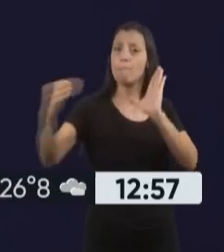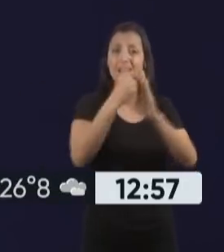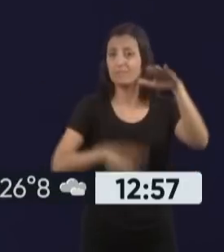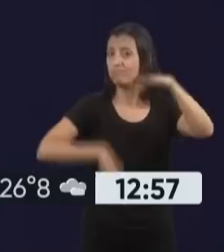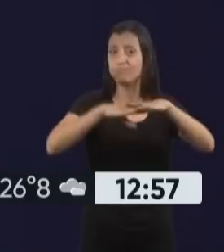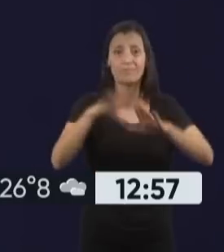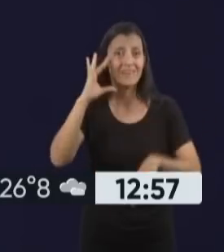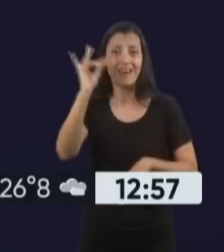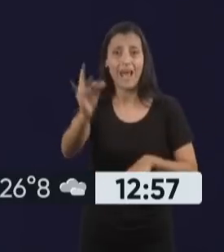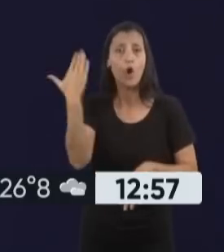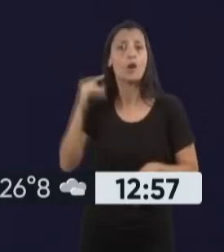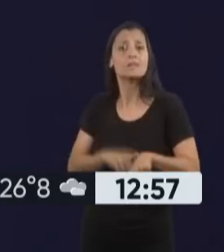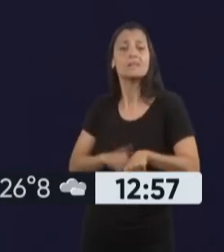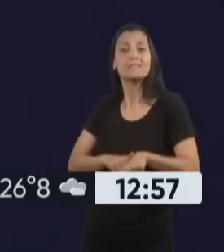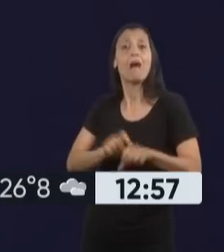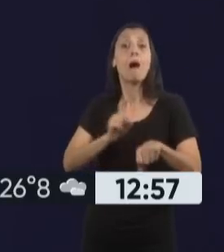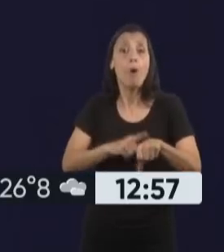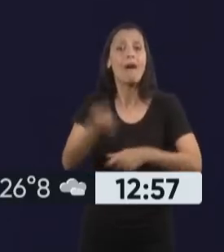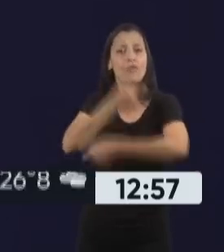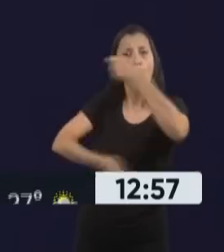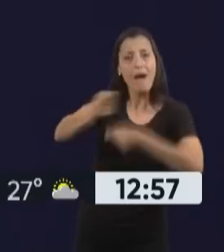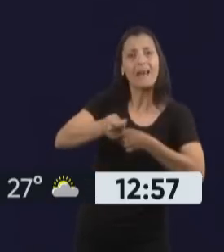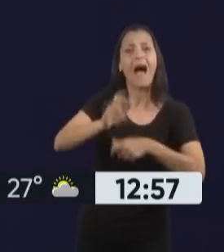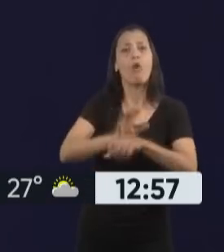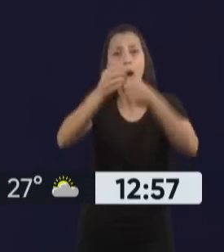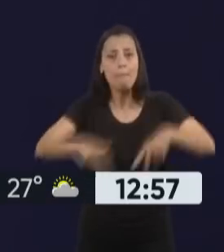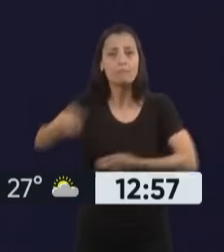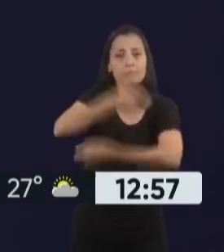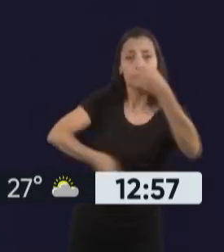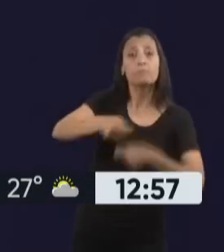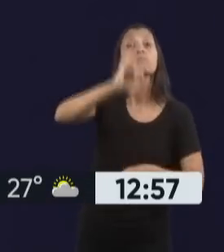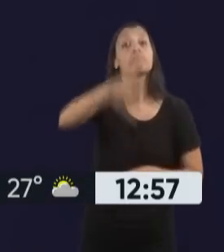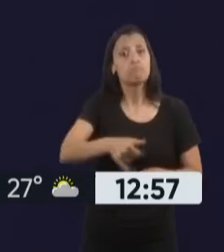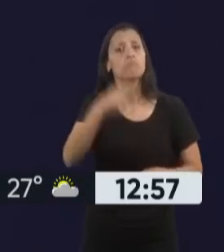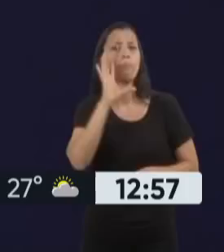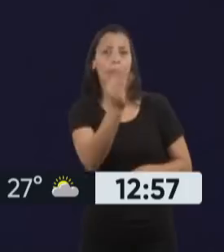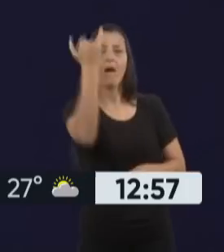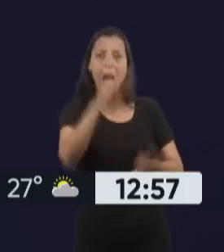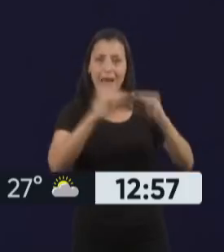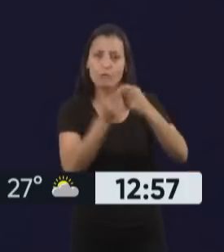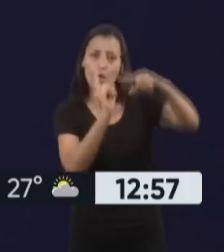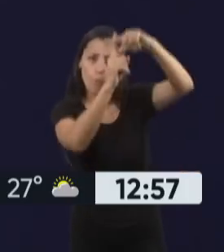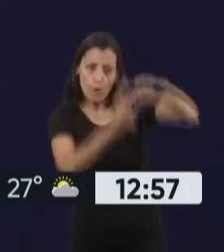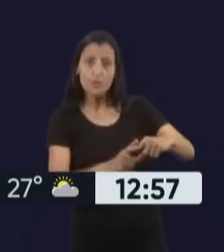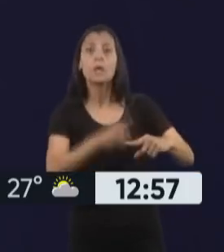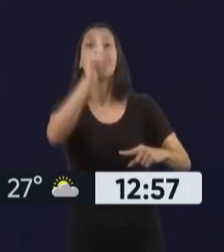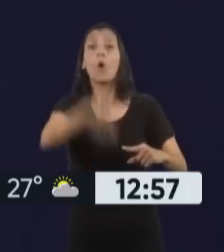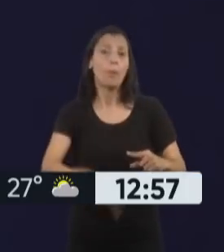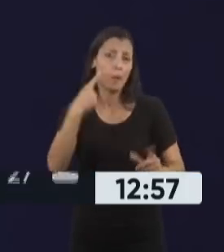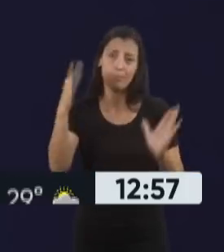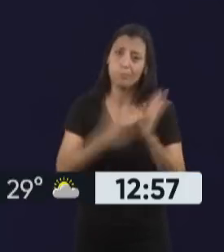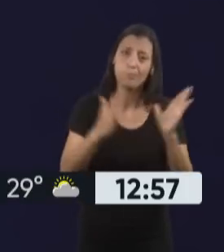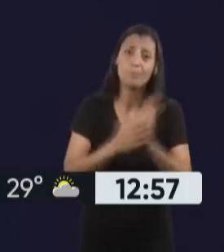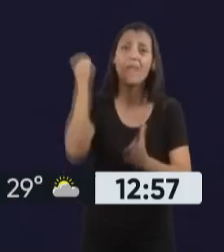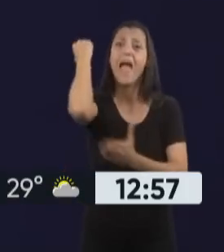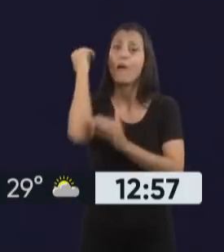alto incluso desde que salieron al mercado. Y la mejora en todos estos indicadores reflejan la estabilidad, el buen clima de